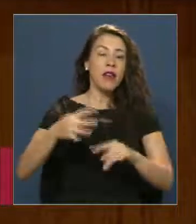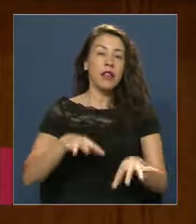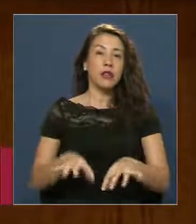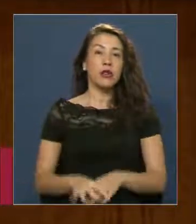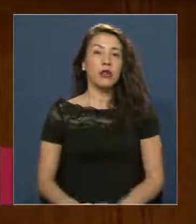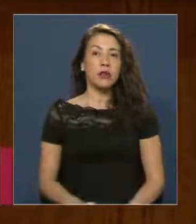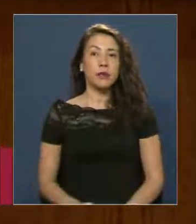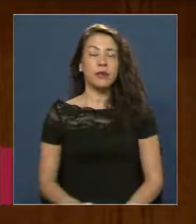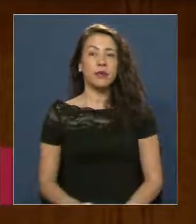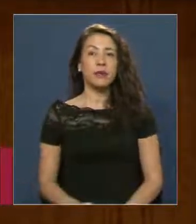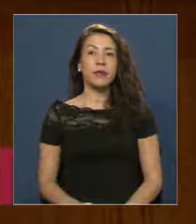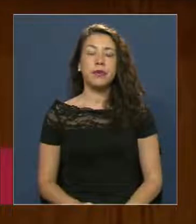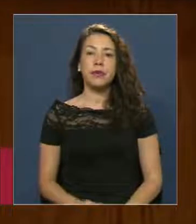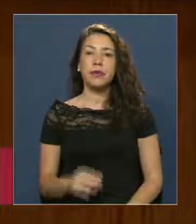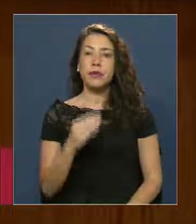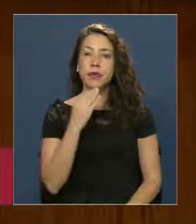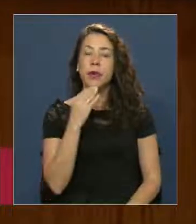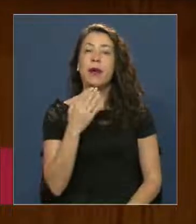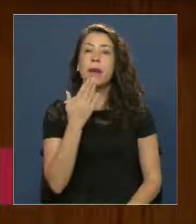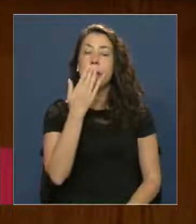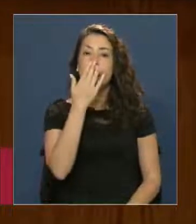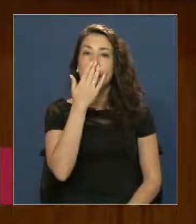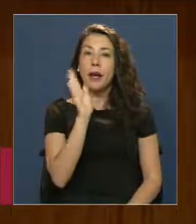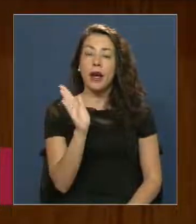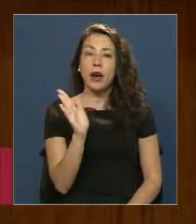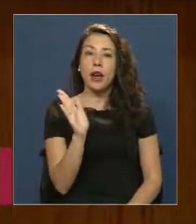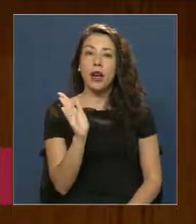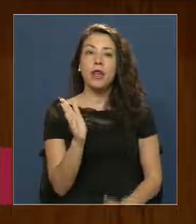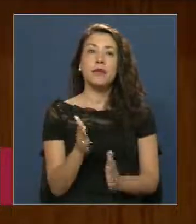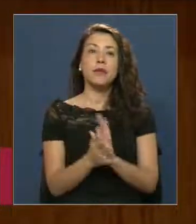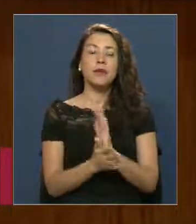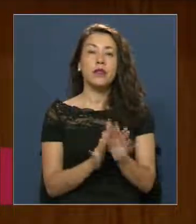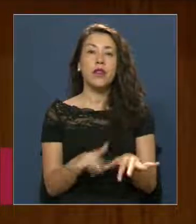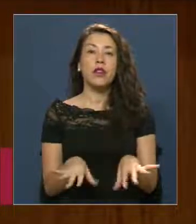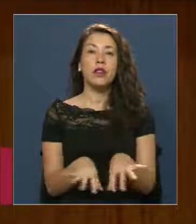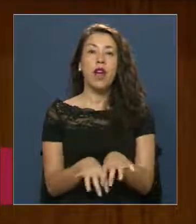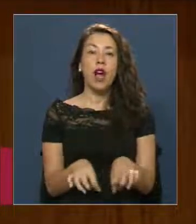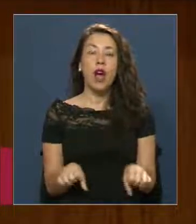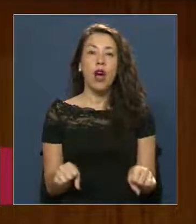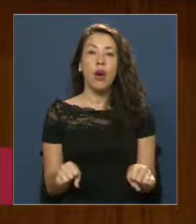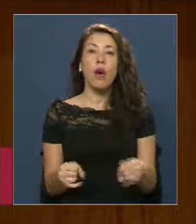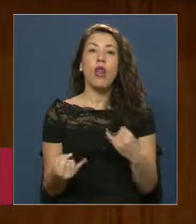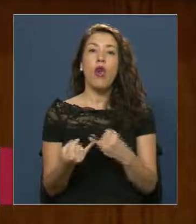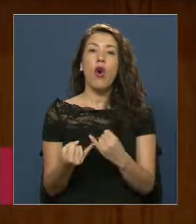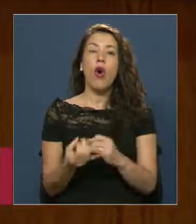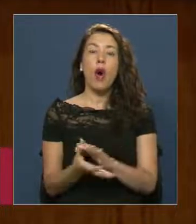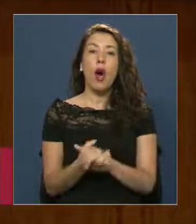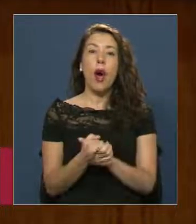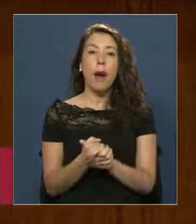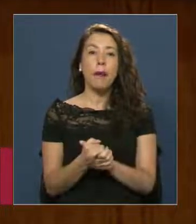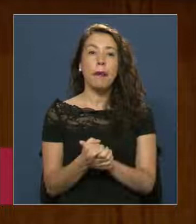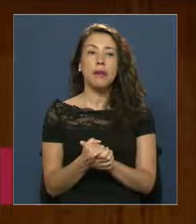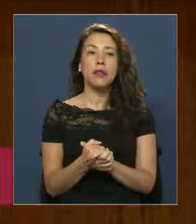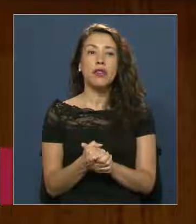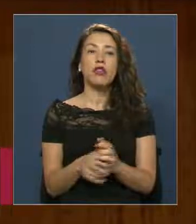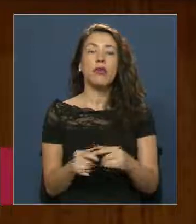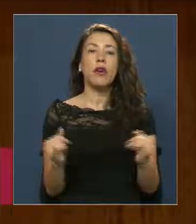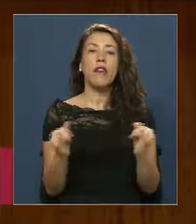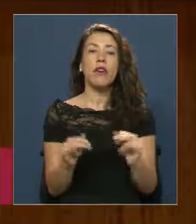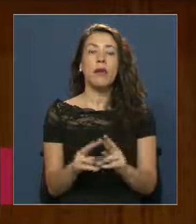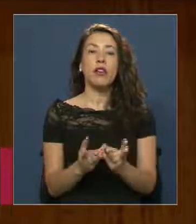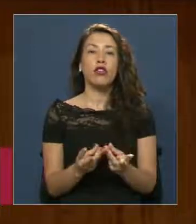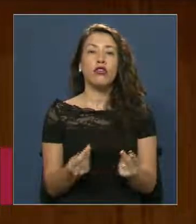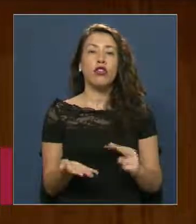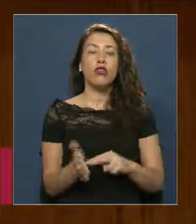y por la otra parte, mejorar los procedimientos de acuerdo amistoso como mecanismo de solución